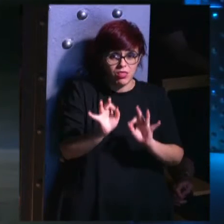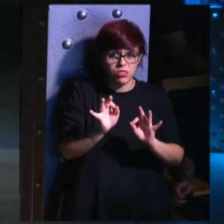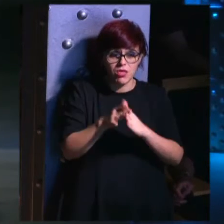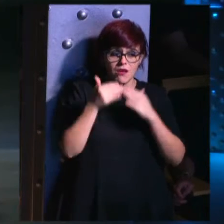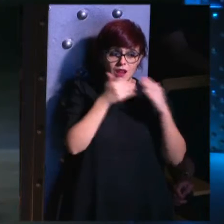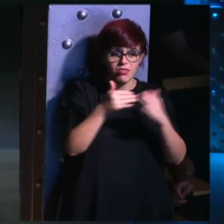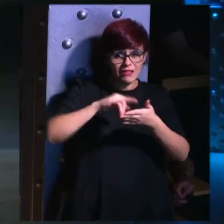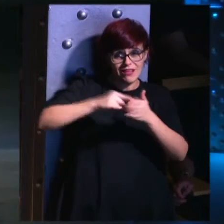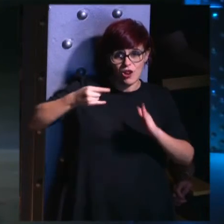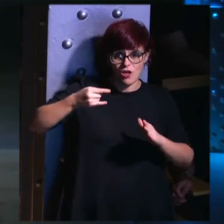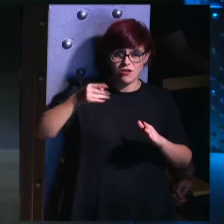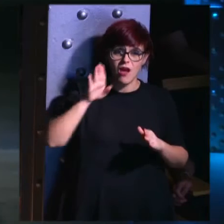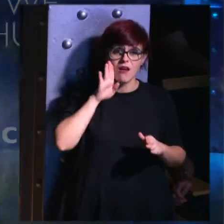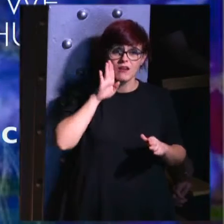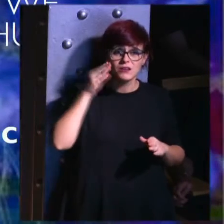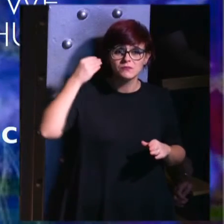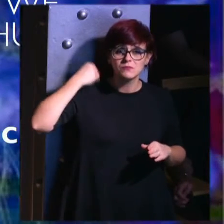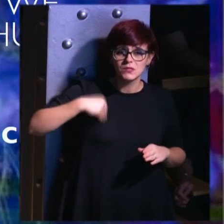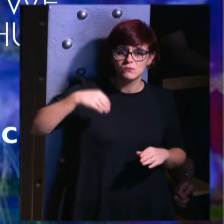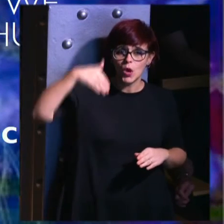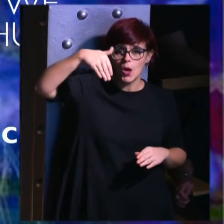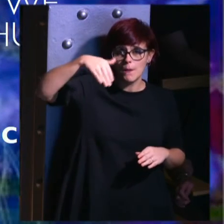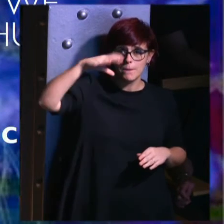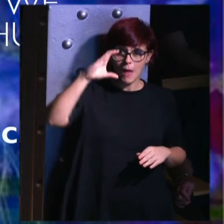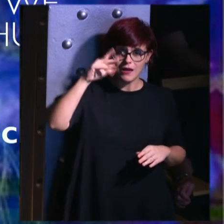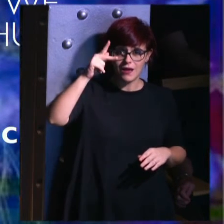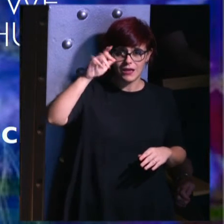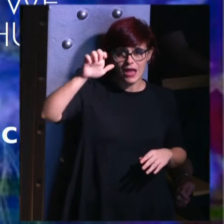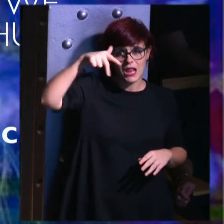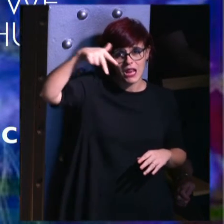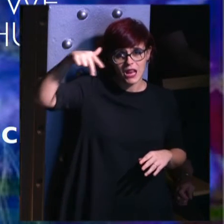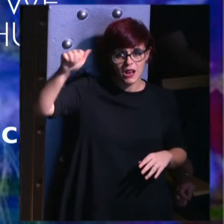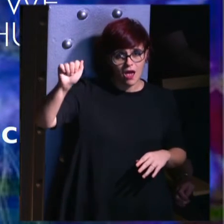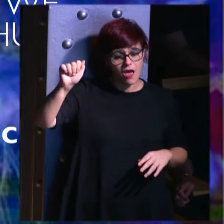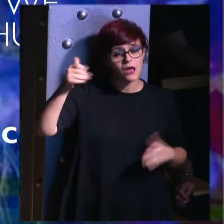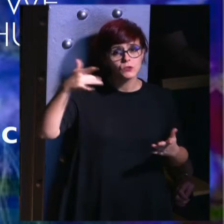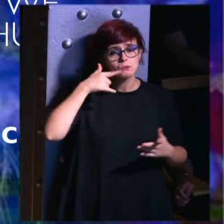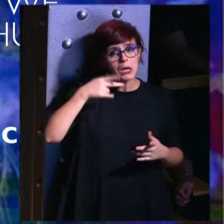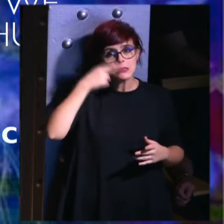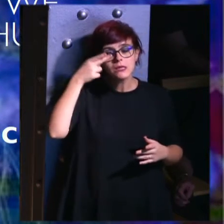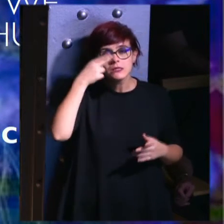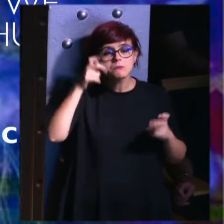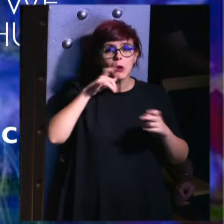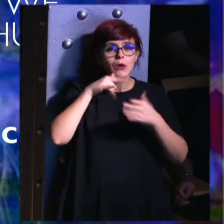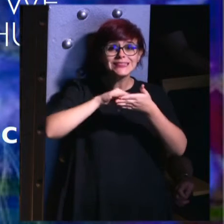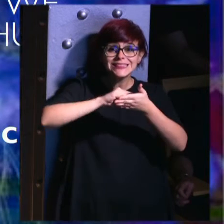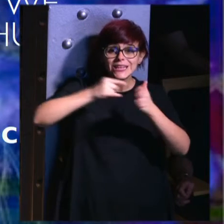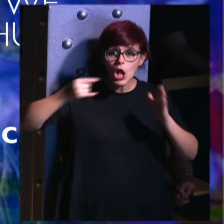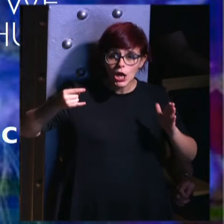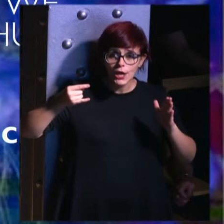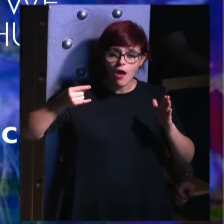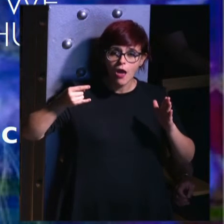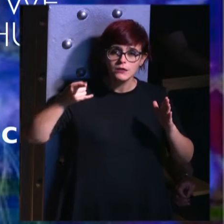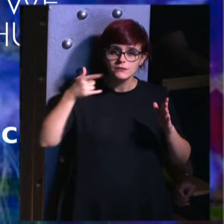tecnología. McKenna, que es un señor bastante interesante, decía que la tecnología es